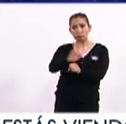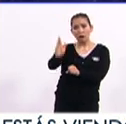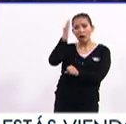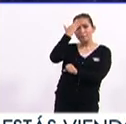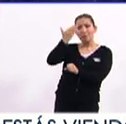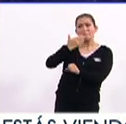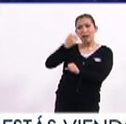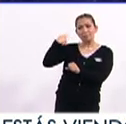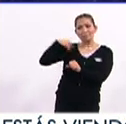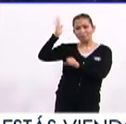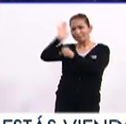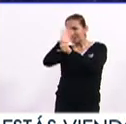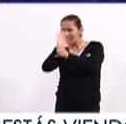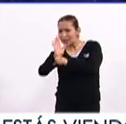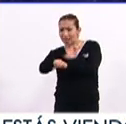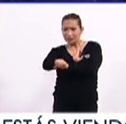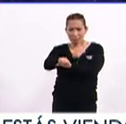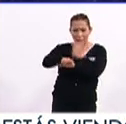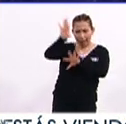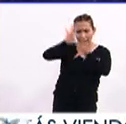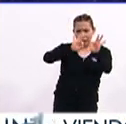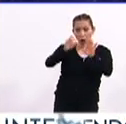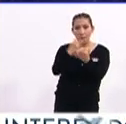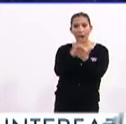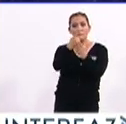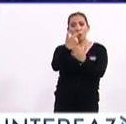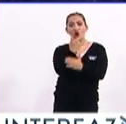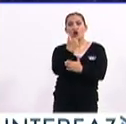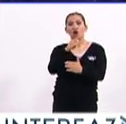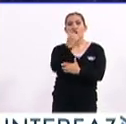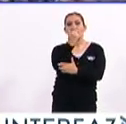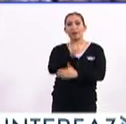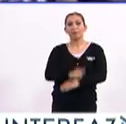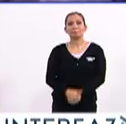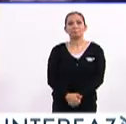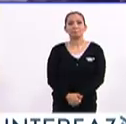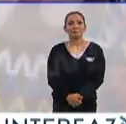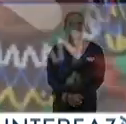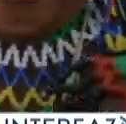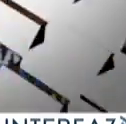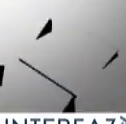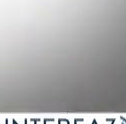reconoce las mejores producciones del cine español con los premios Goya.